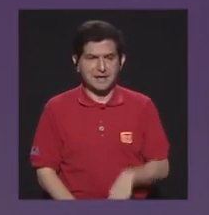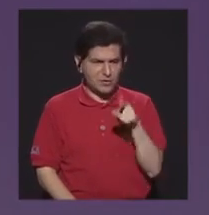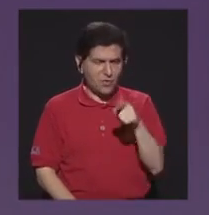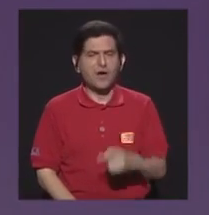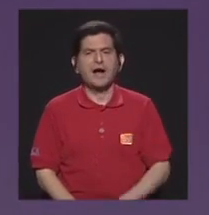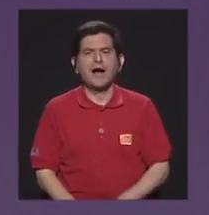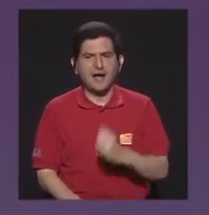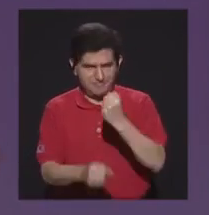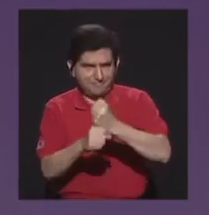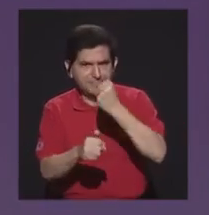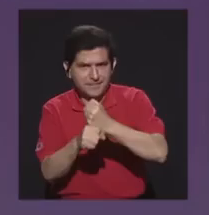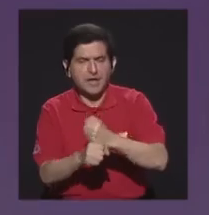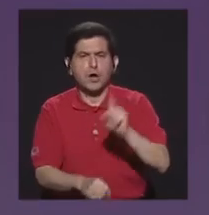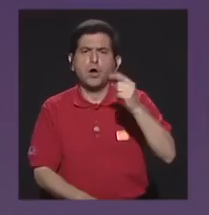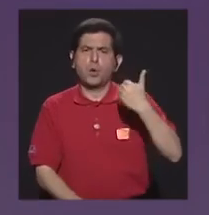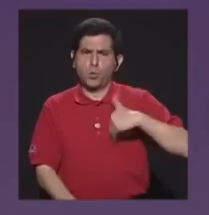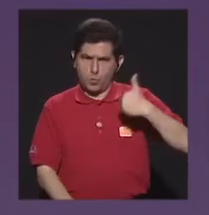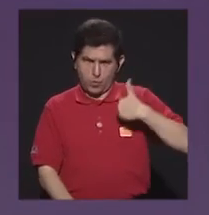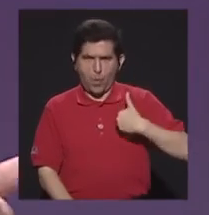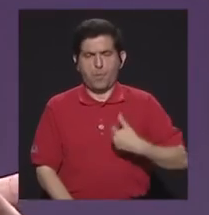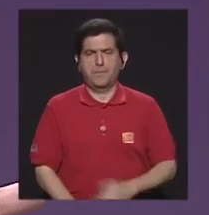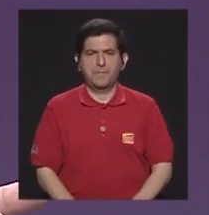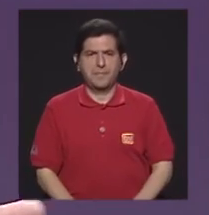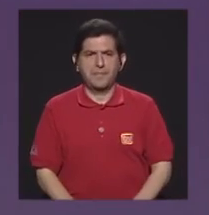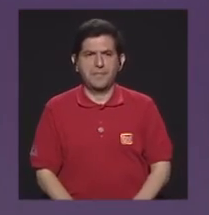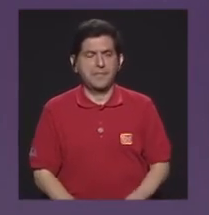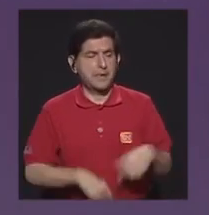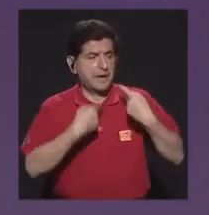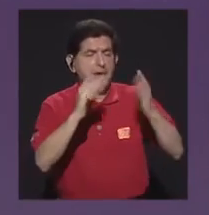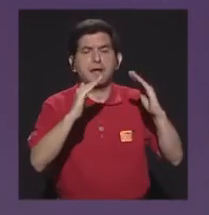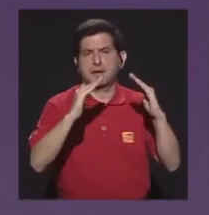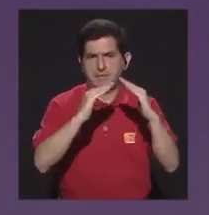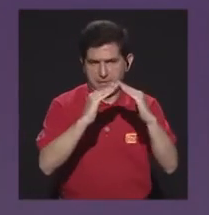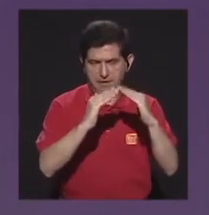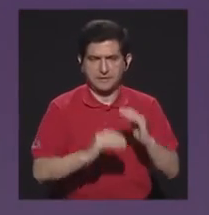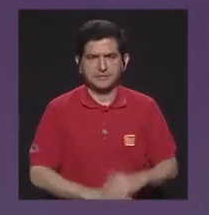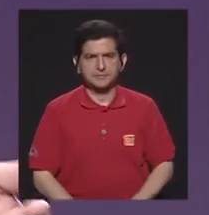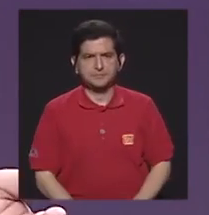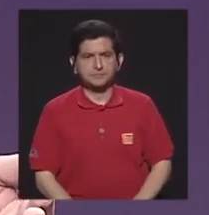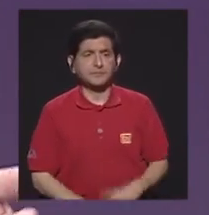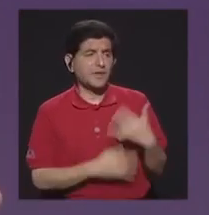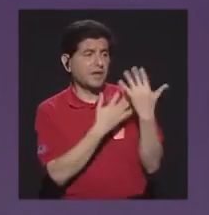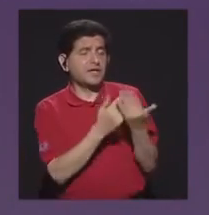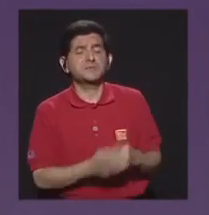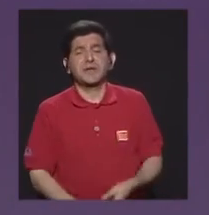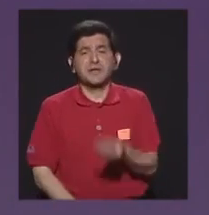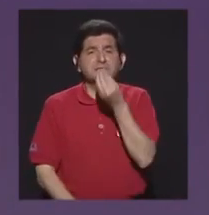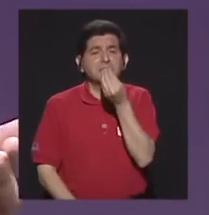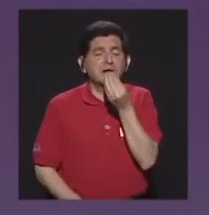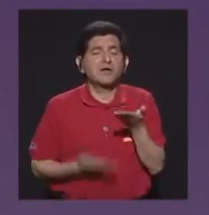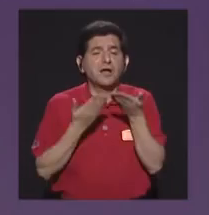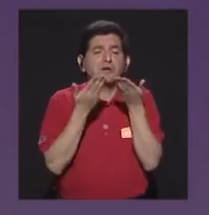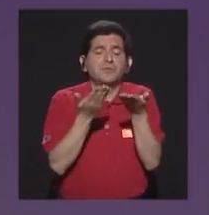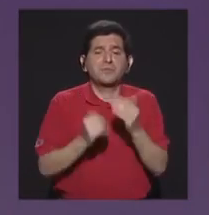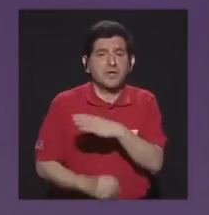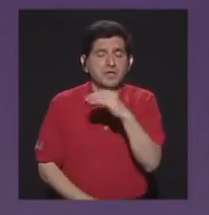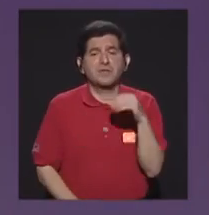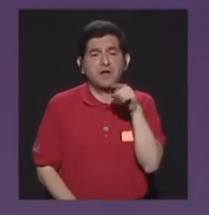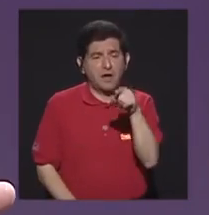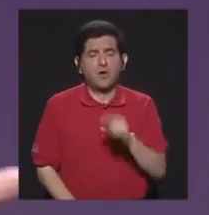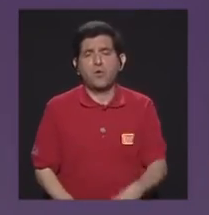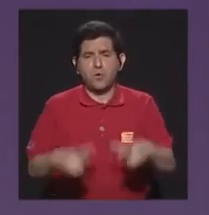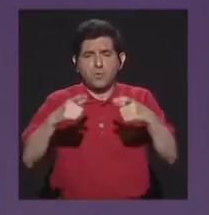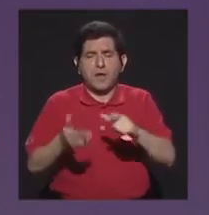sea, un hombre que va a su hogar y espera que le sirvan la comida y le laven los platos porque le corresponde a las